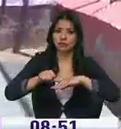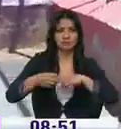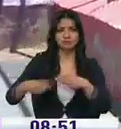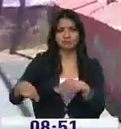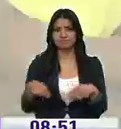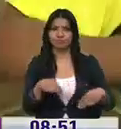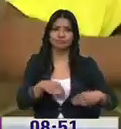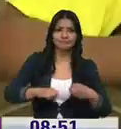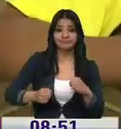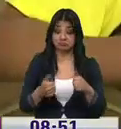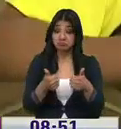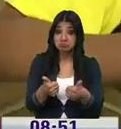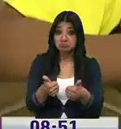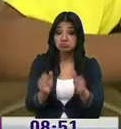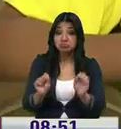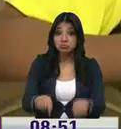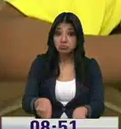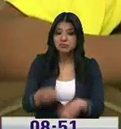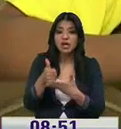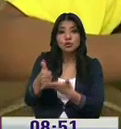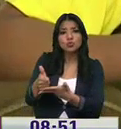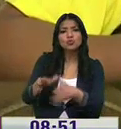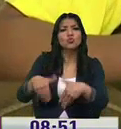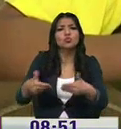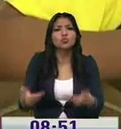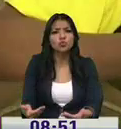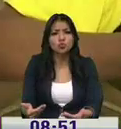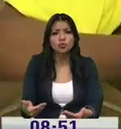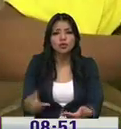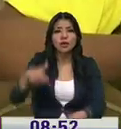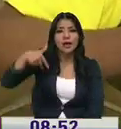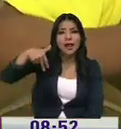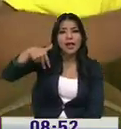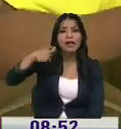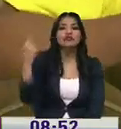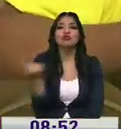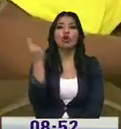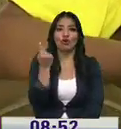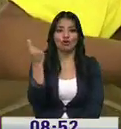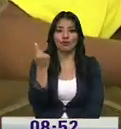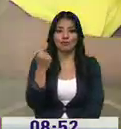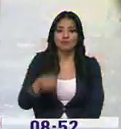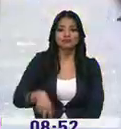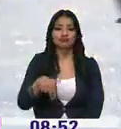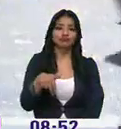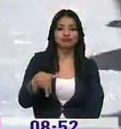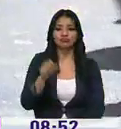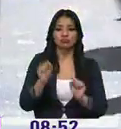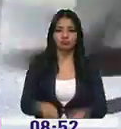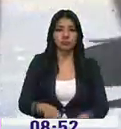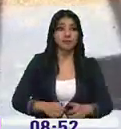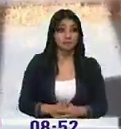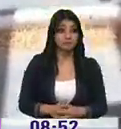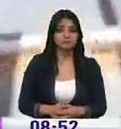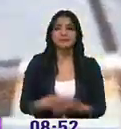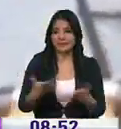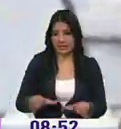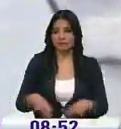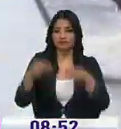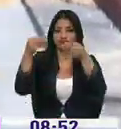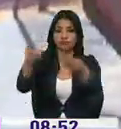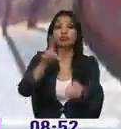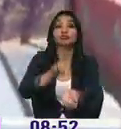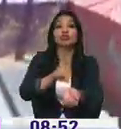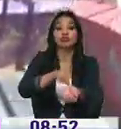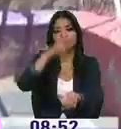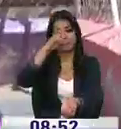mejore. Esta cirugía le ayuda a él a poder caminar, o sea, ya solo. Su diagnóstico ya fue entregado al doctor en México y